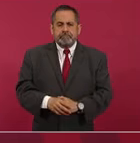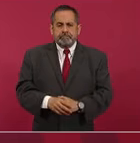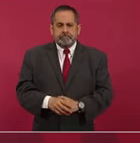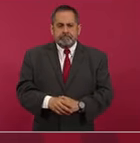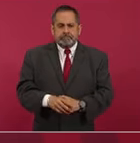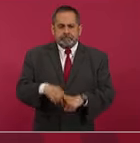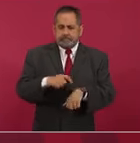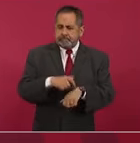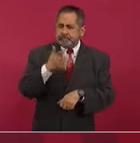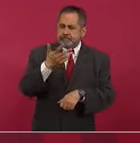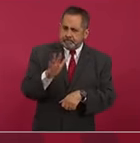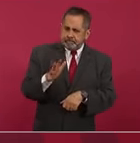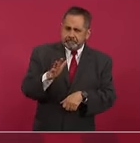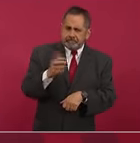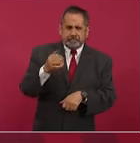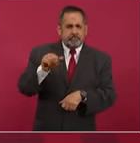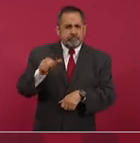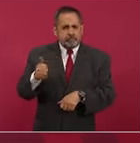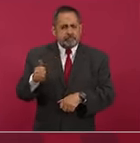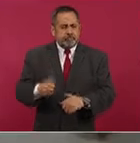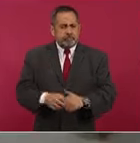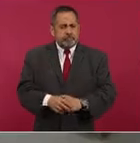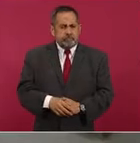10 y 11.